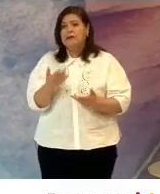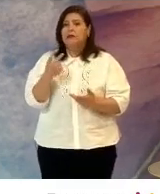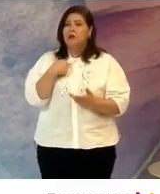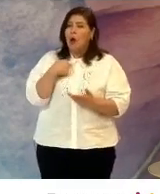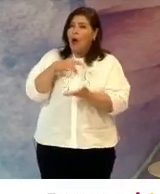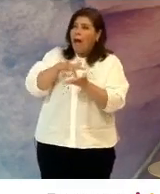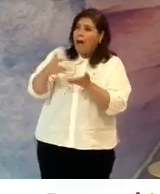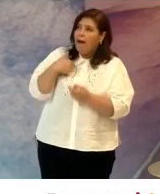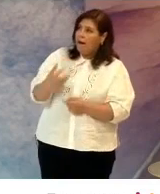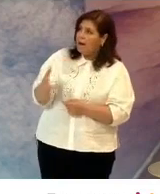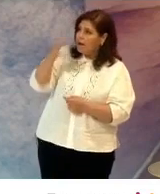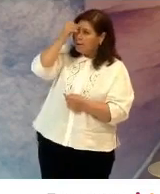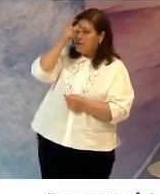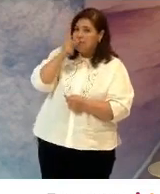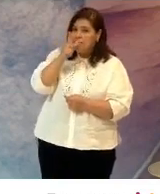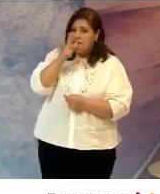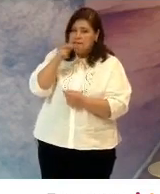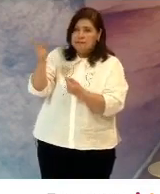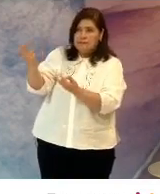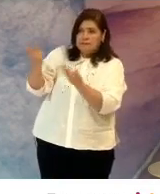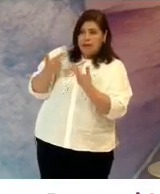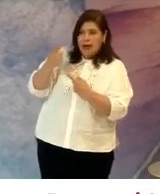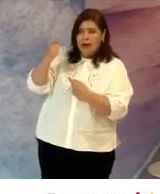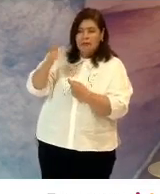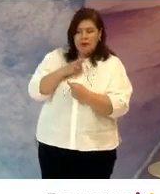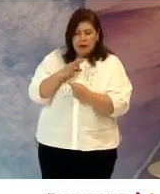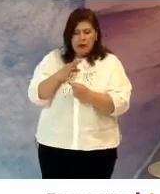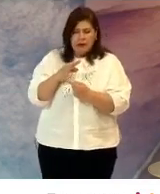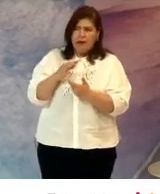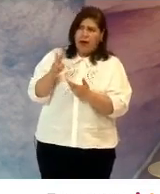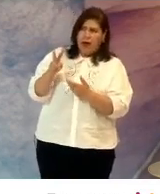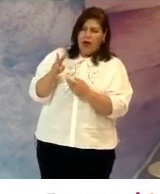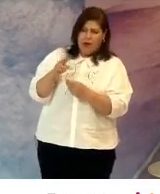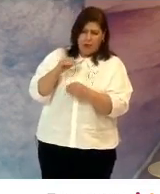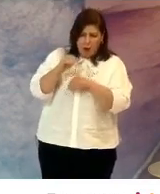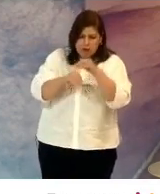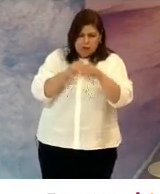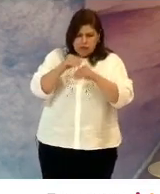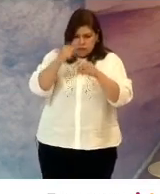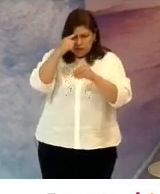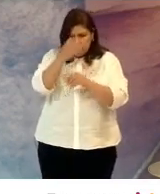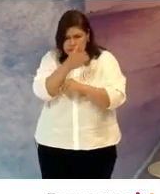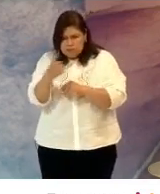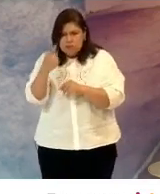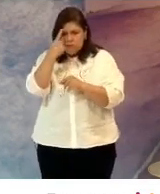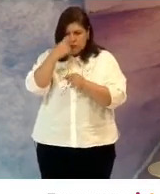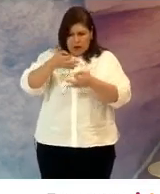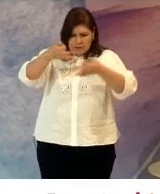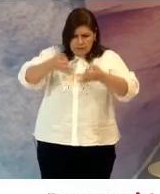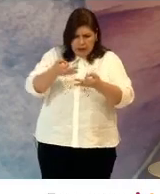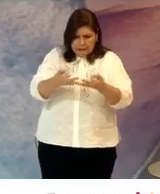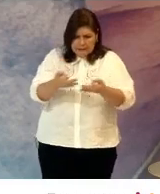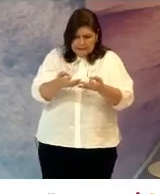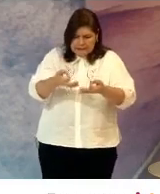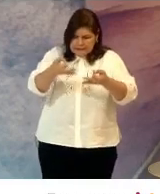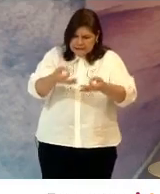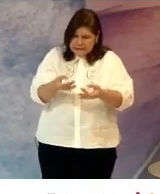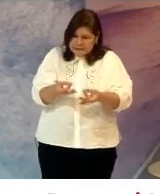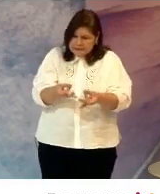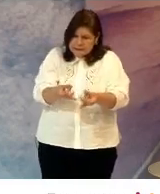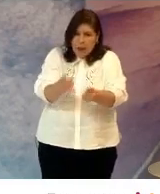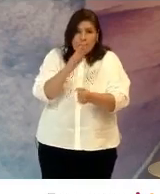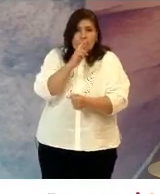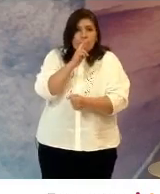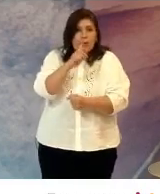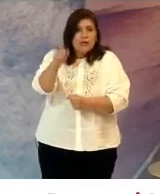padre, cuando eres un granjero regenerativo, tu intención es mejorar la calidad del suelo, porque